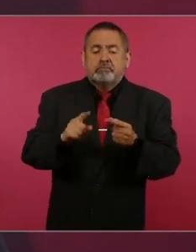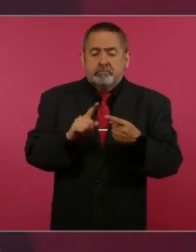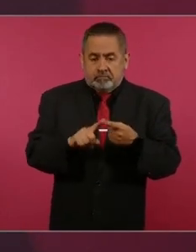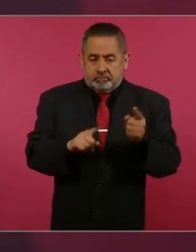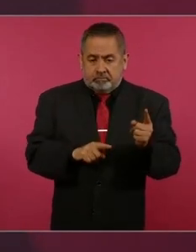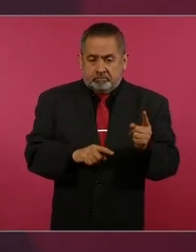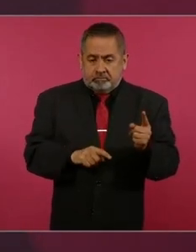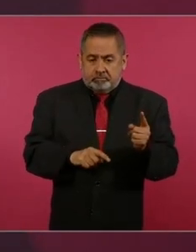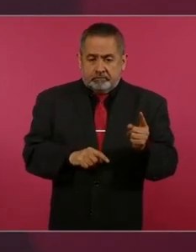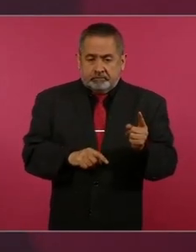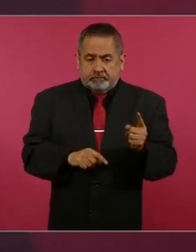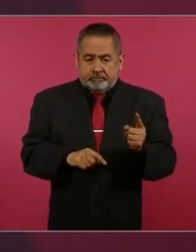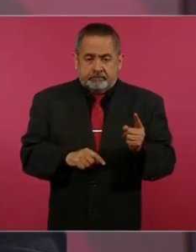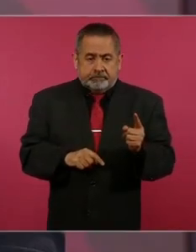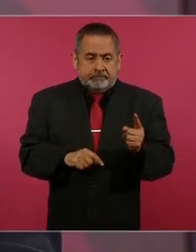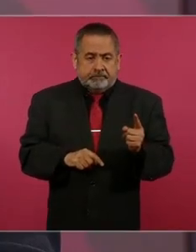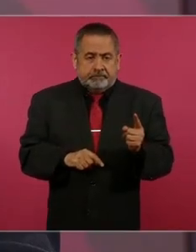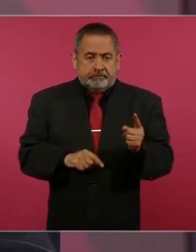no hay